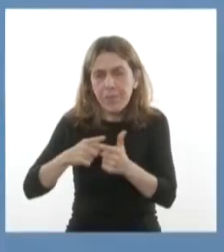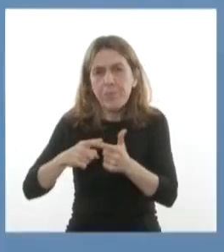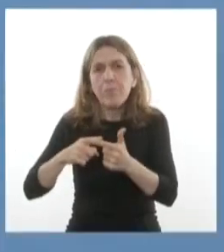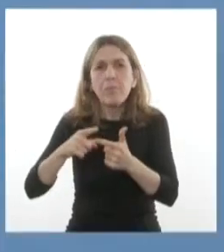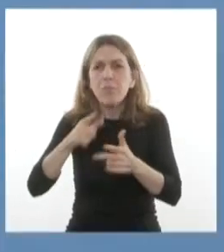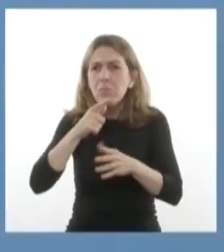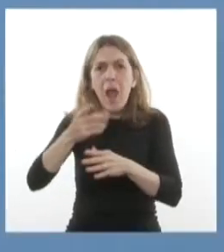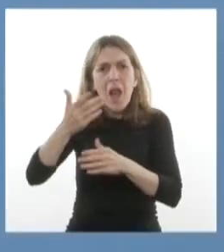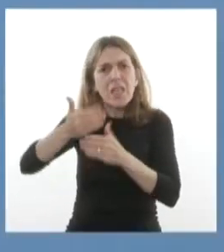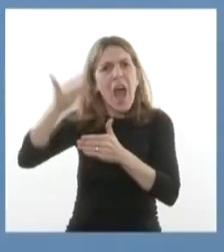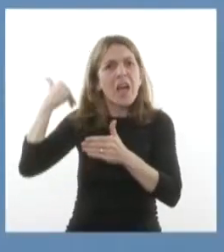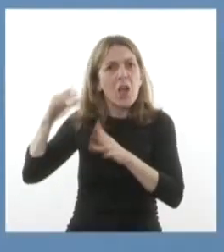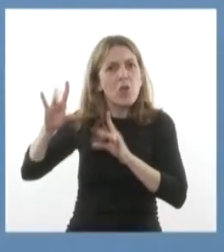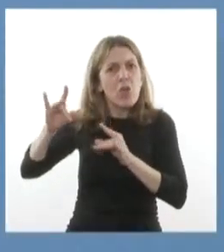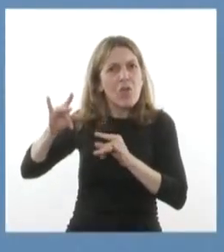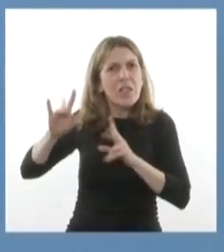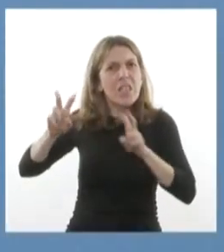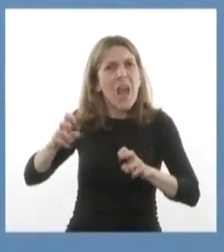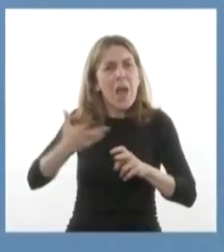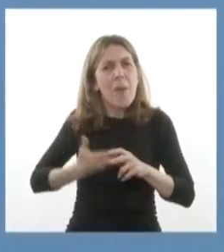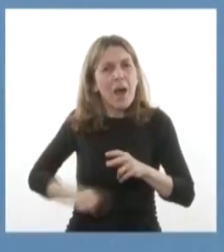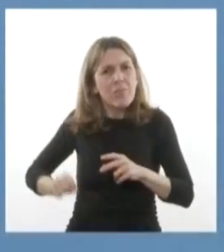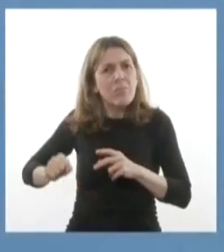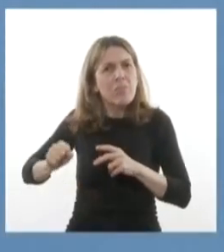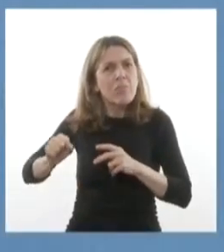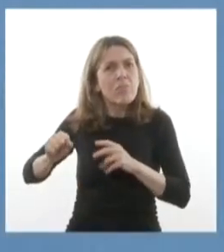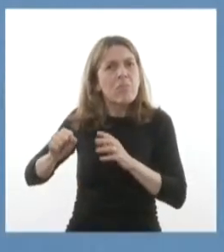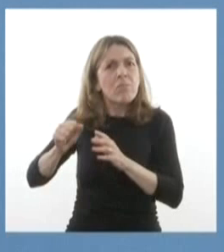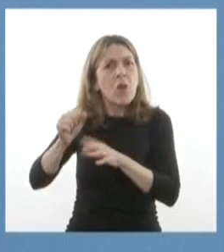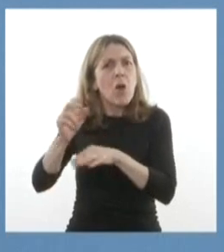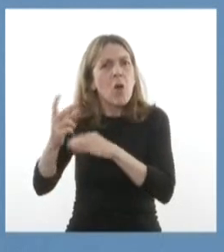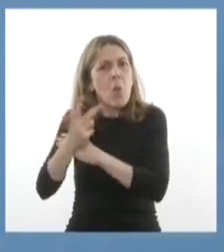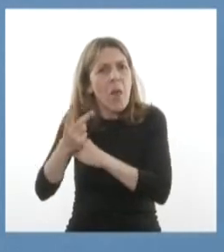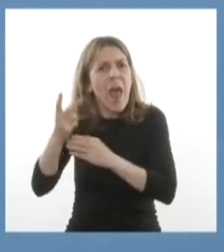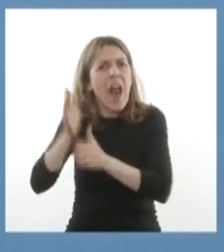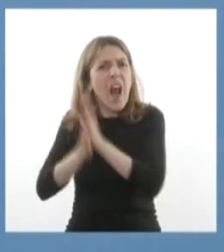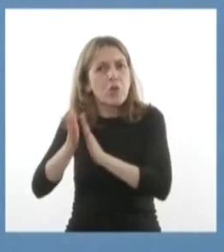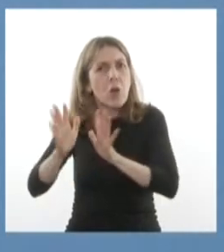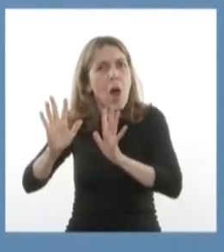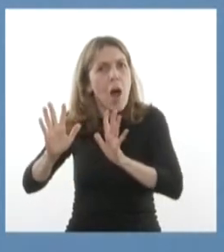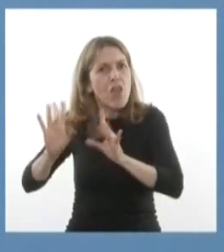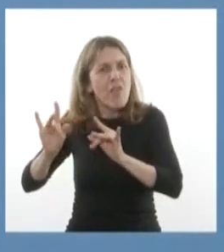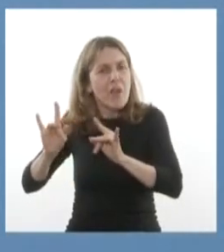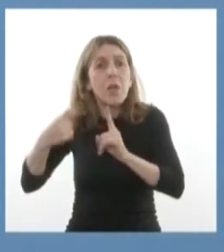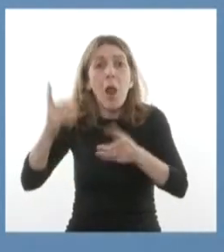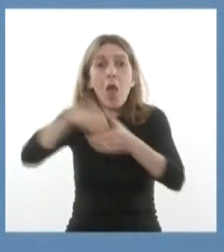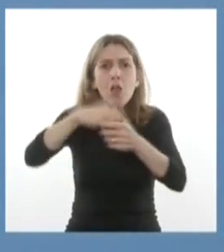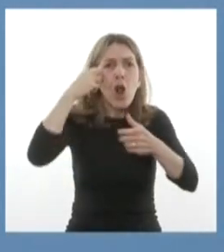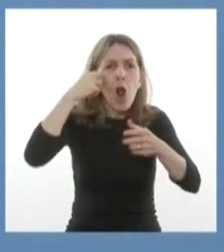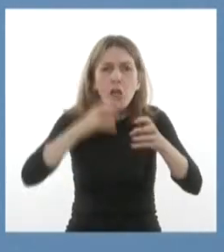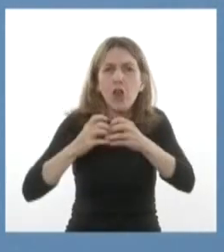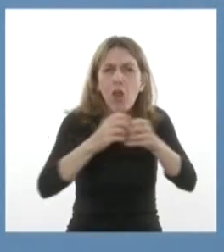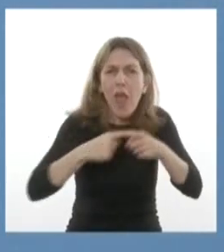parecía una cosa muy difícil y pudimos hacerlo. Y lo hicimos en el Congreso también, donde se dio un debate, donde se respetó el